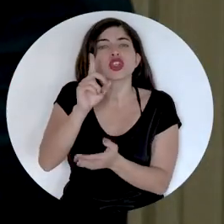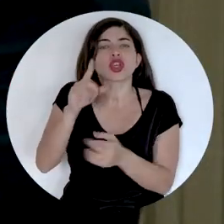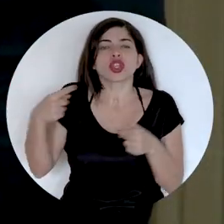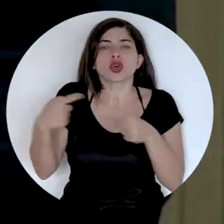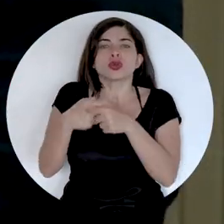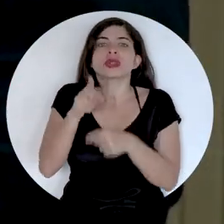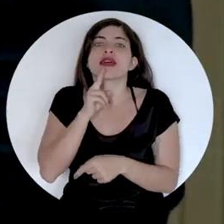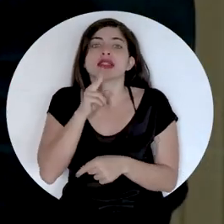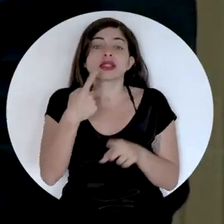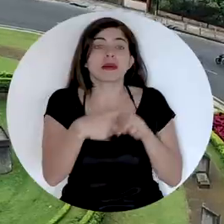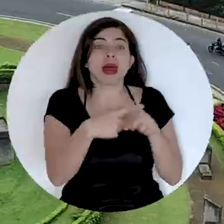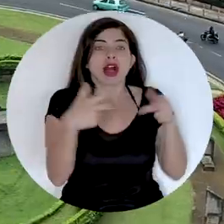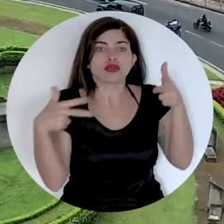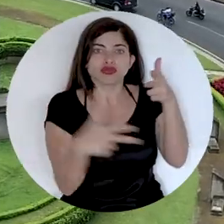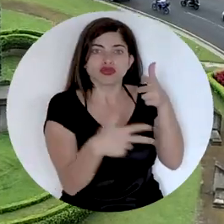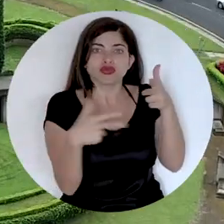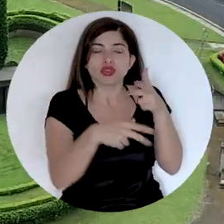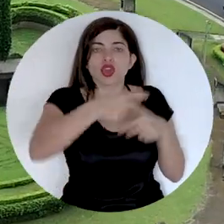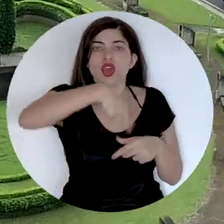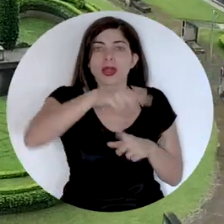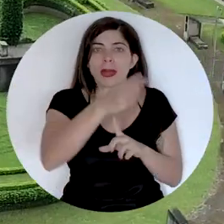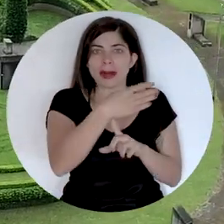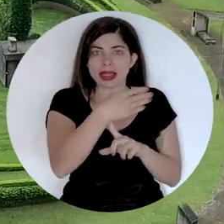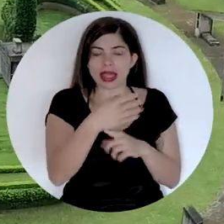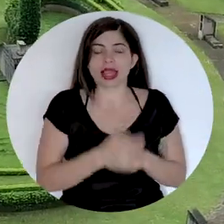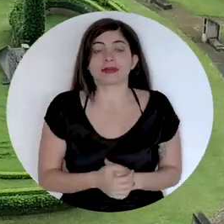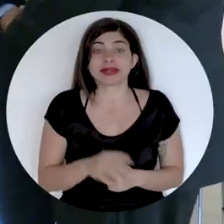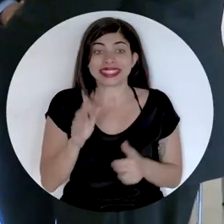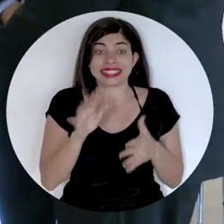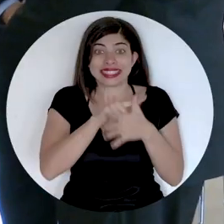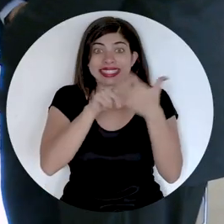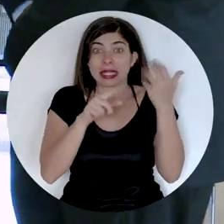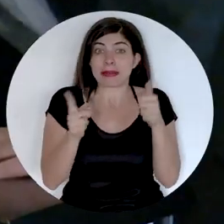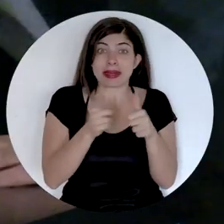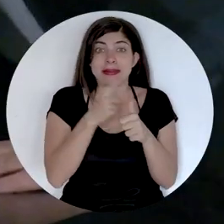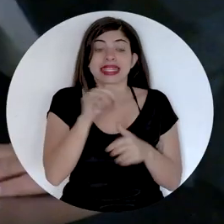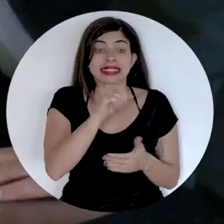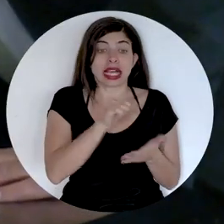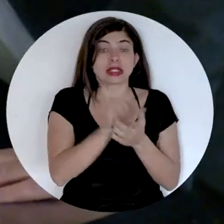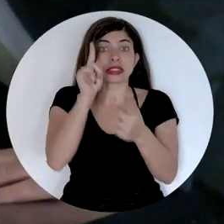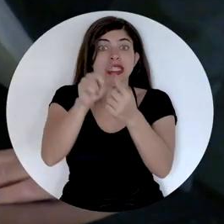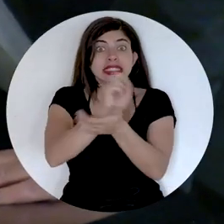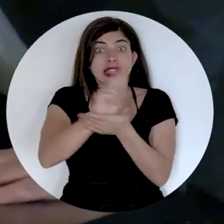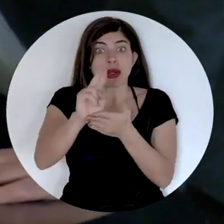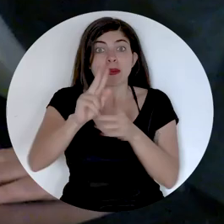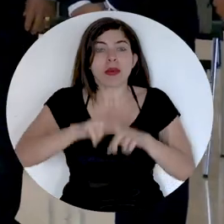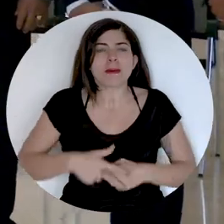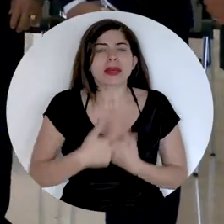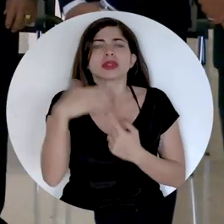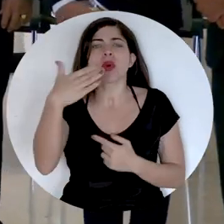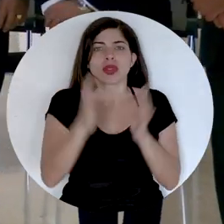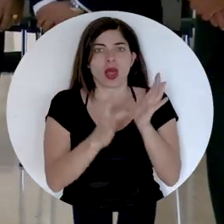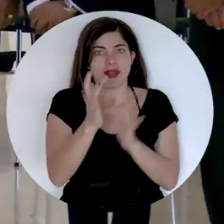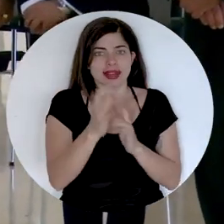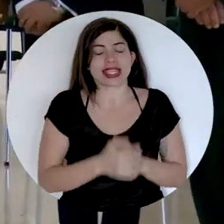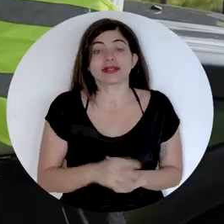licitación la intervención de cruces en Los Atillos y el viaducto a desnivel en la Rotonda de la Bandera. Las cinco primeras obras impostergables entre San José y San Ramón arrancarán